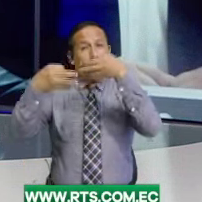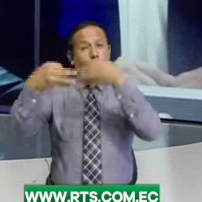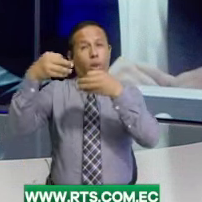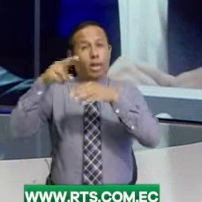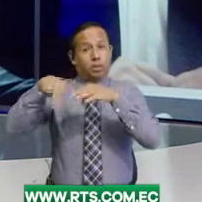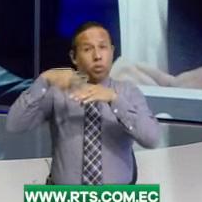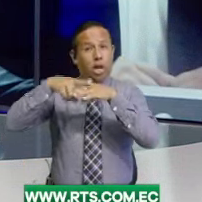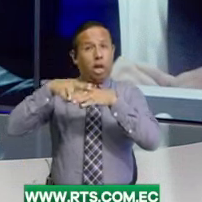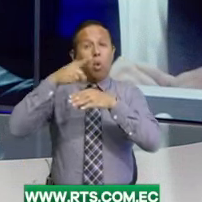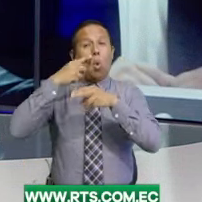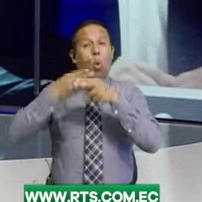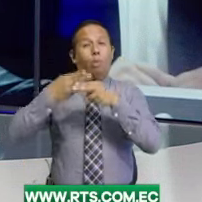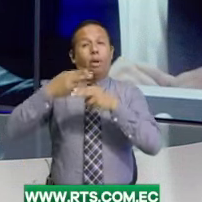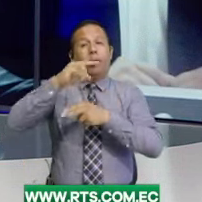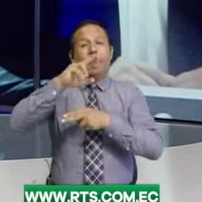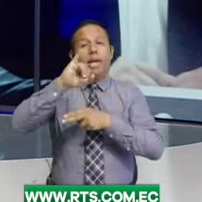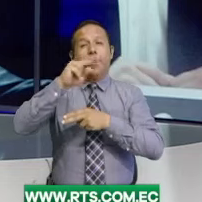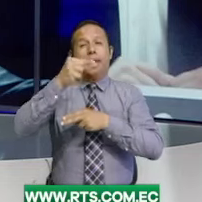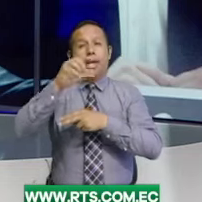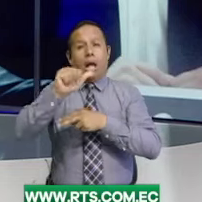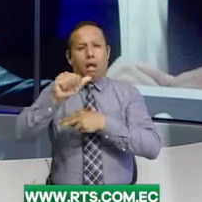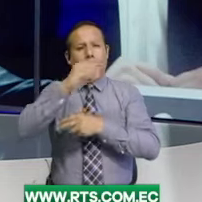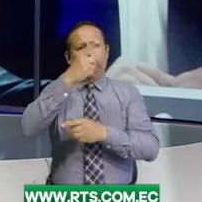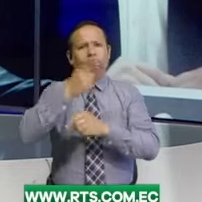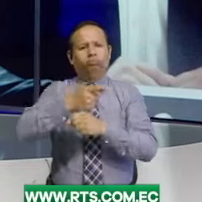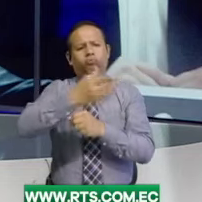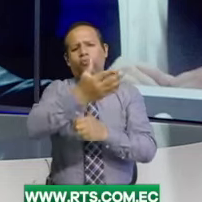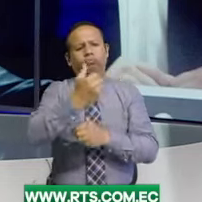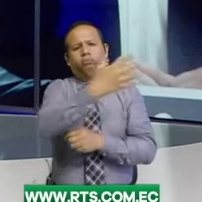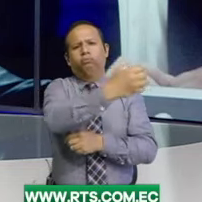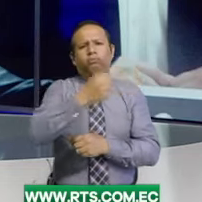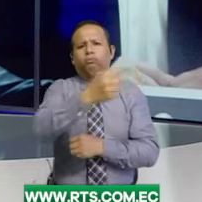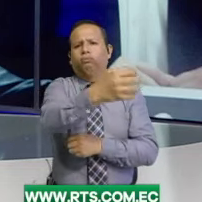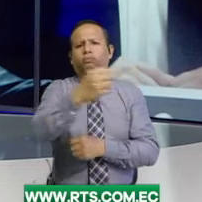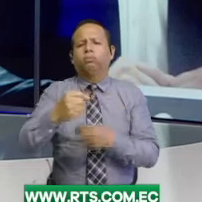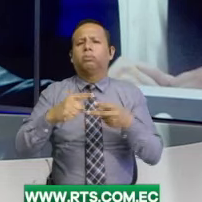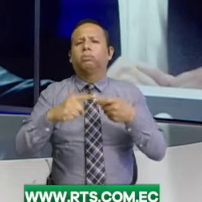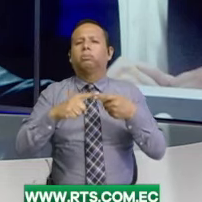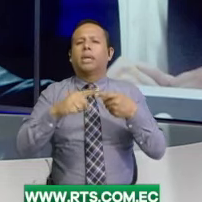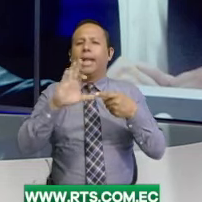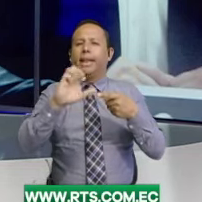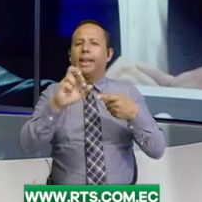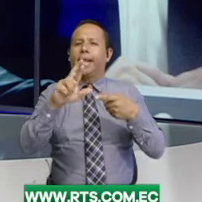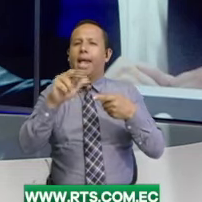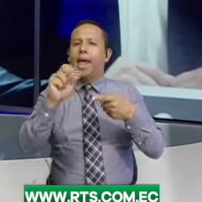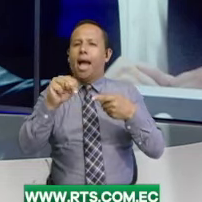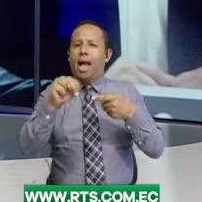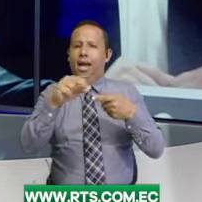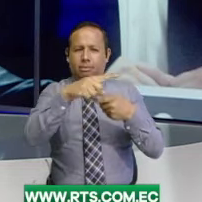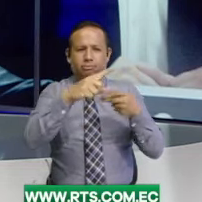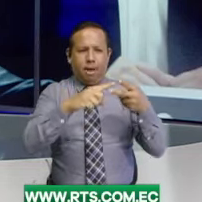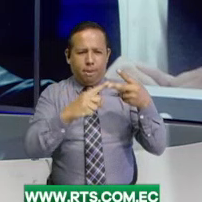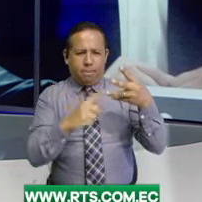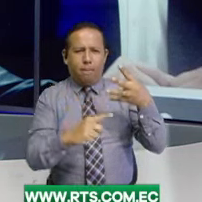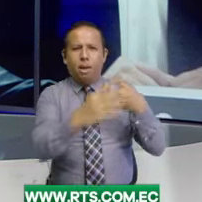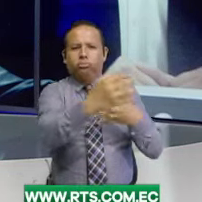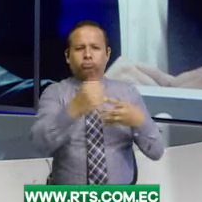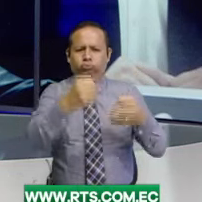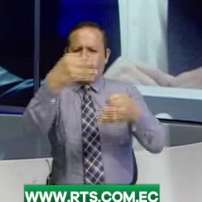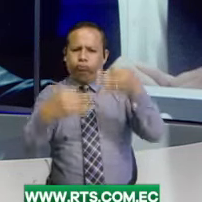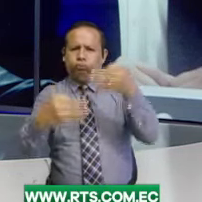a juicio a Wilman Terán y otros investigados dentro del caso Obstrucción de la Justicia. La investigación denuncia